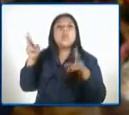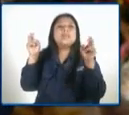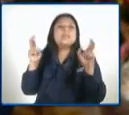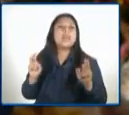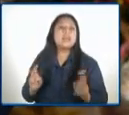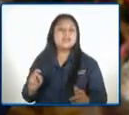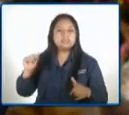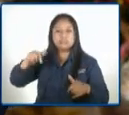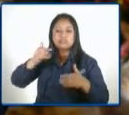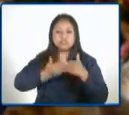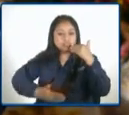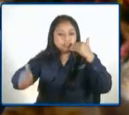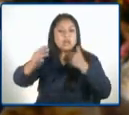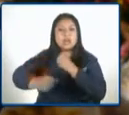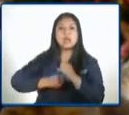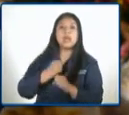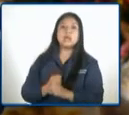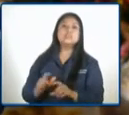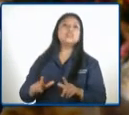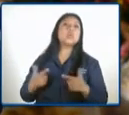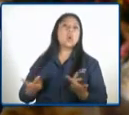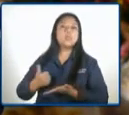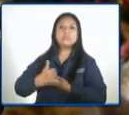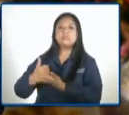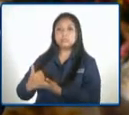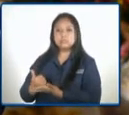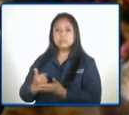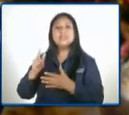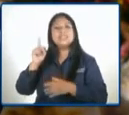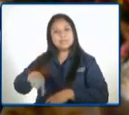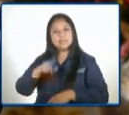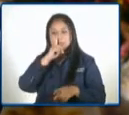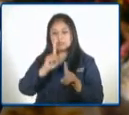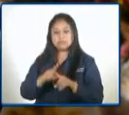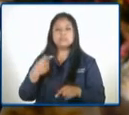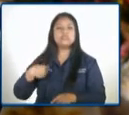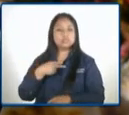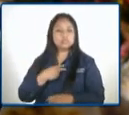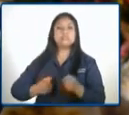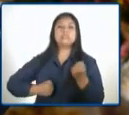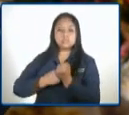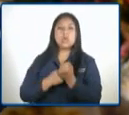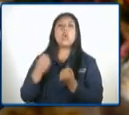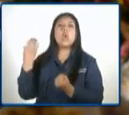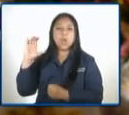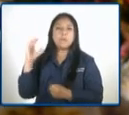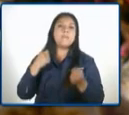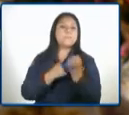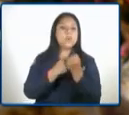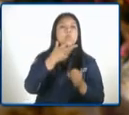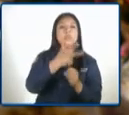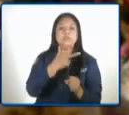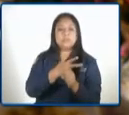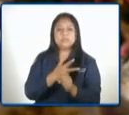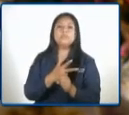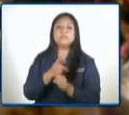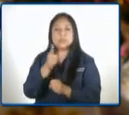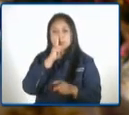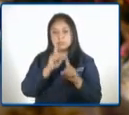en los próximos años, esta situación, es algo que cuenta usted con el respaldo 100% de Colombia. Y mi mensaje